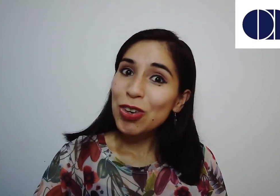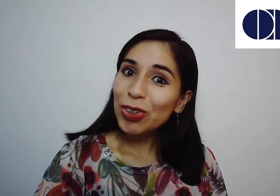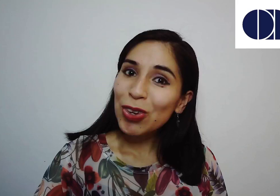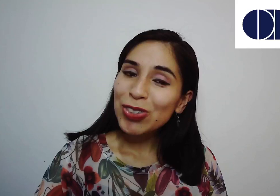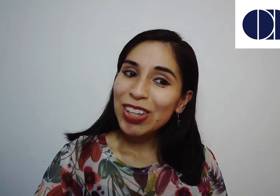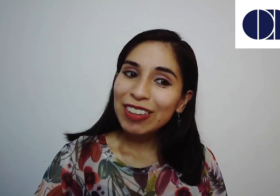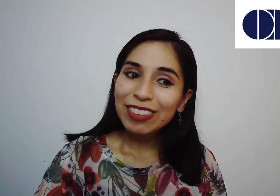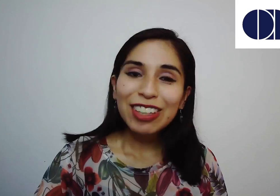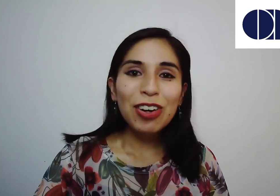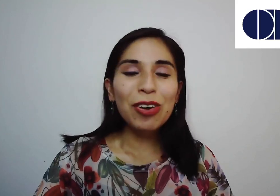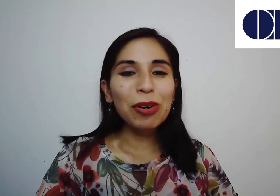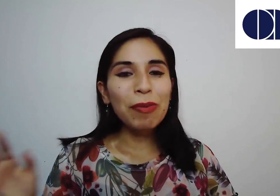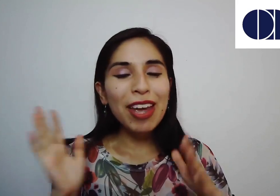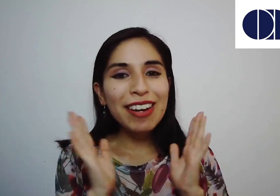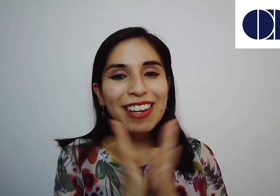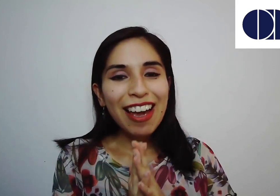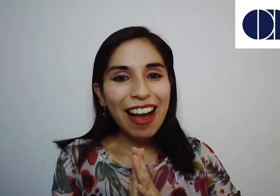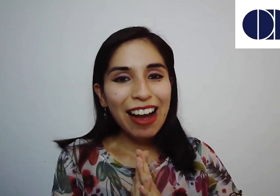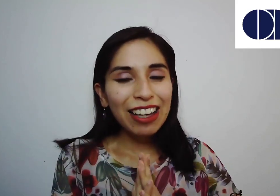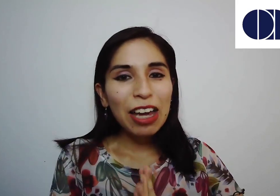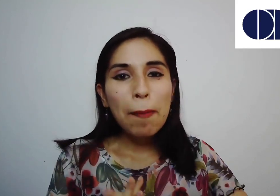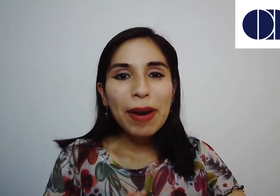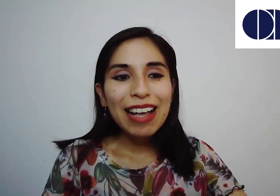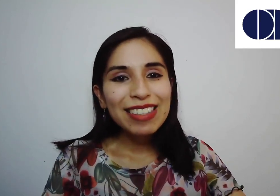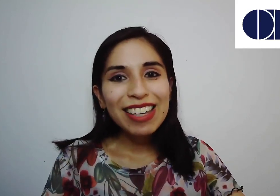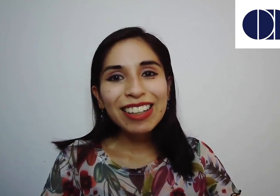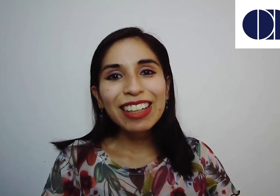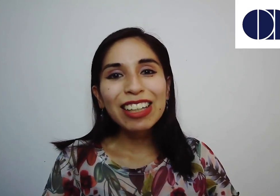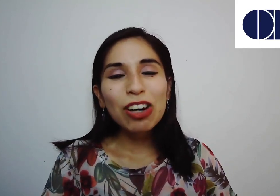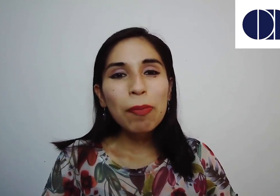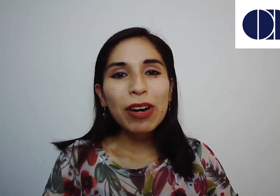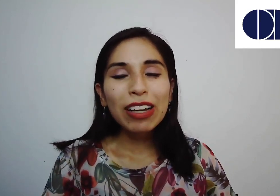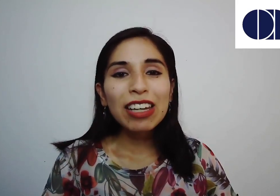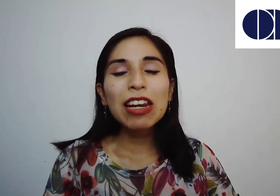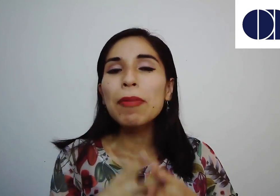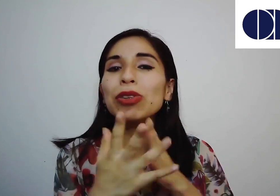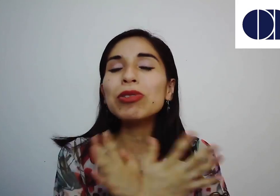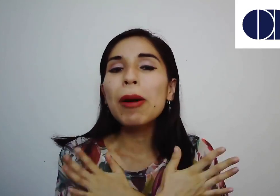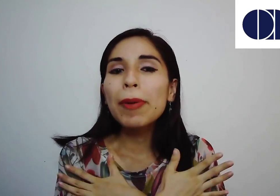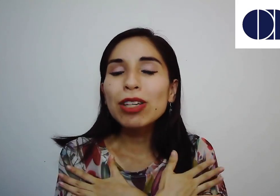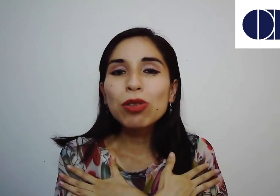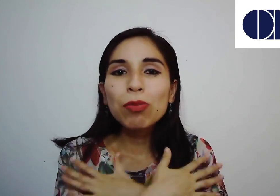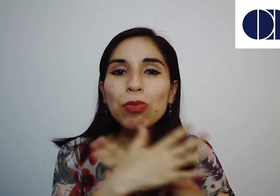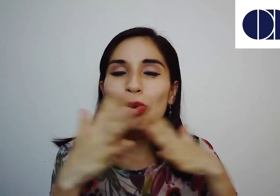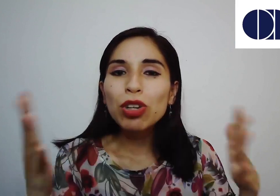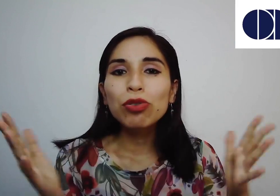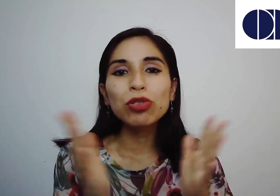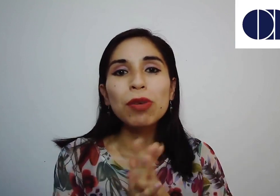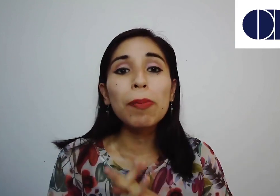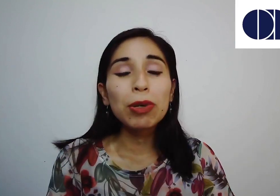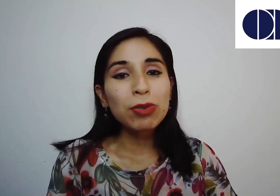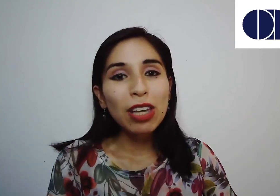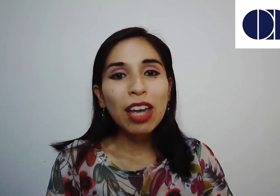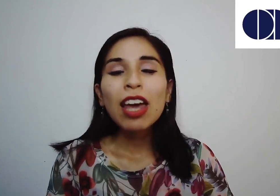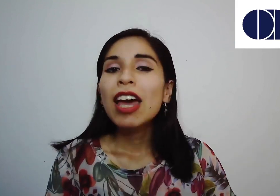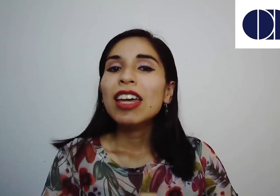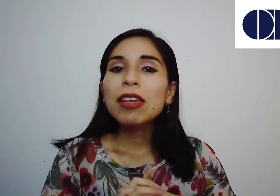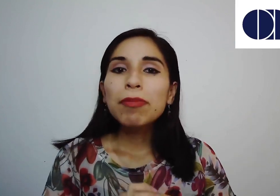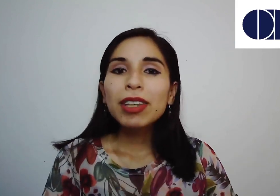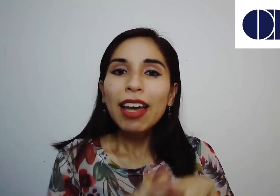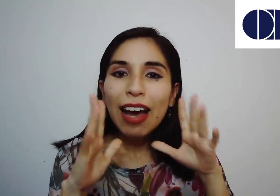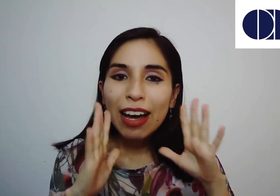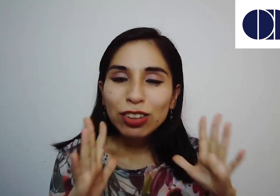señor constantino gorbe ya qué placer tenerlo por aquí le mando un abrazo muy efusivo para usted